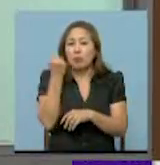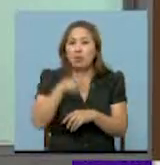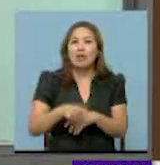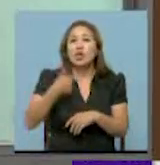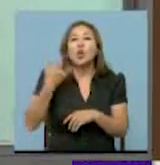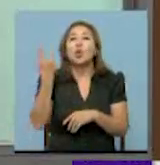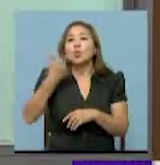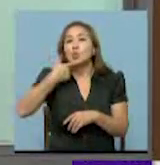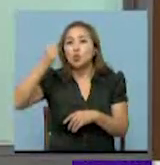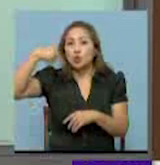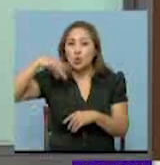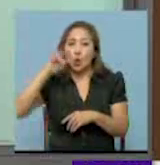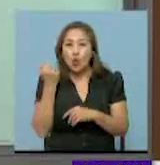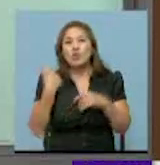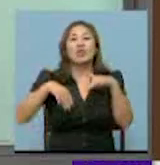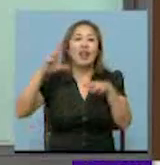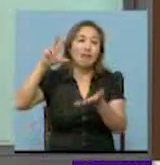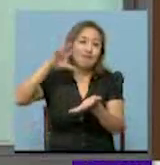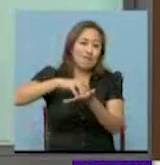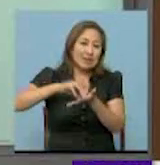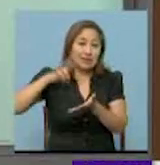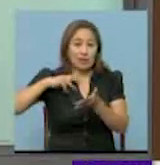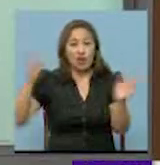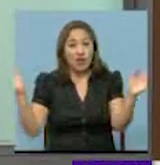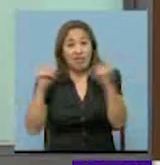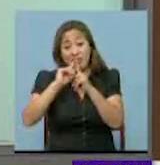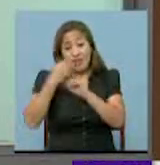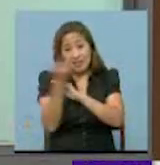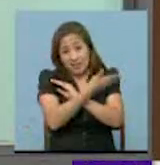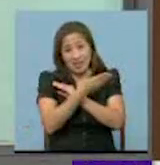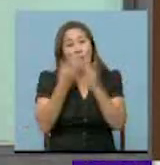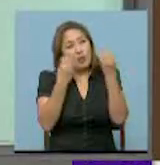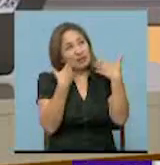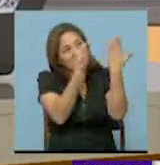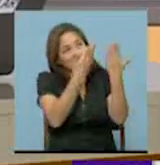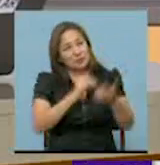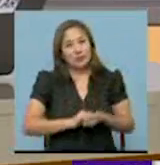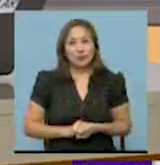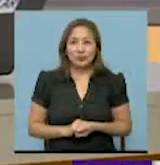de Youson por Samsung. De esta manera voy a hacer el pase directo con mis compañeros Jorge Solís. Buenas tardes. ¿Qué tal?